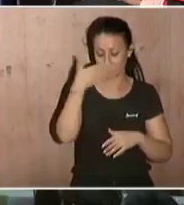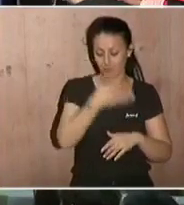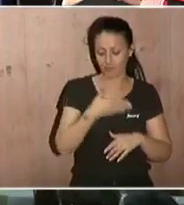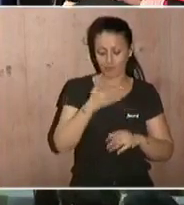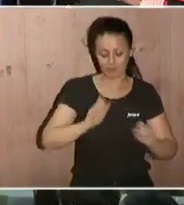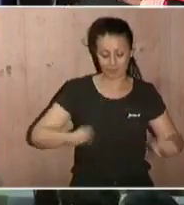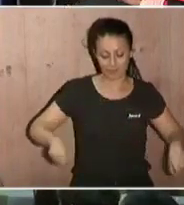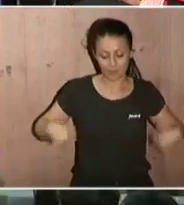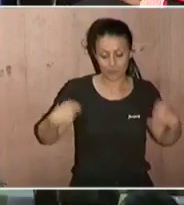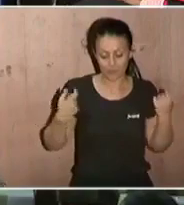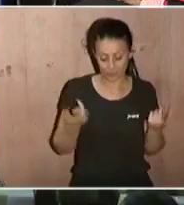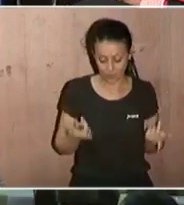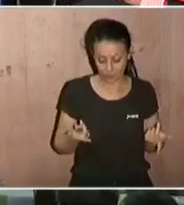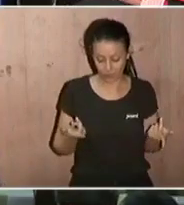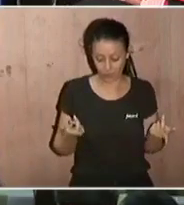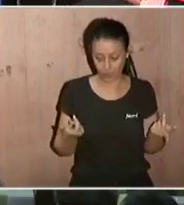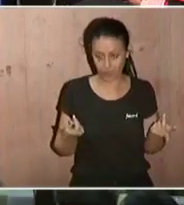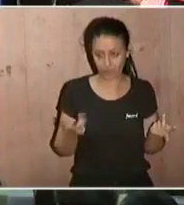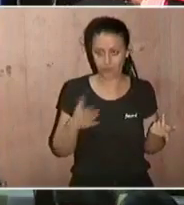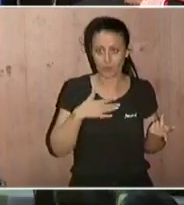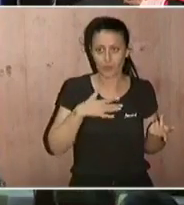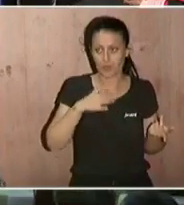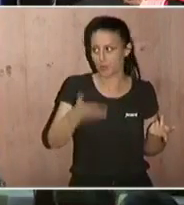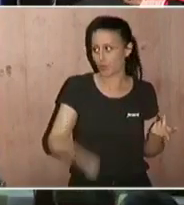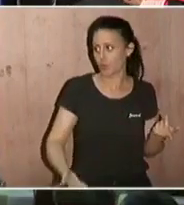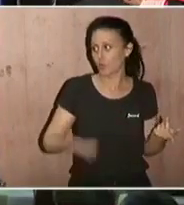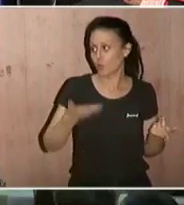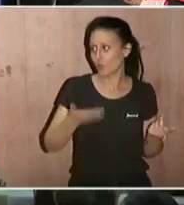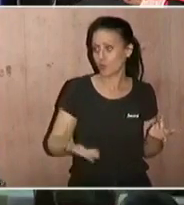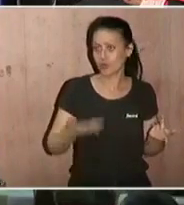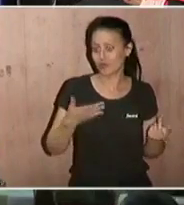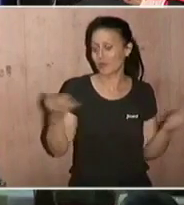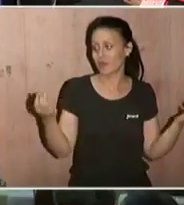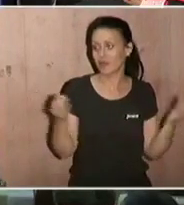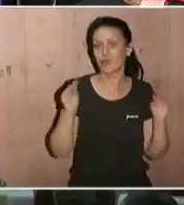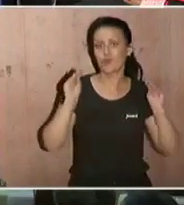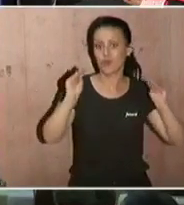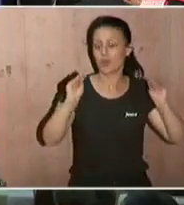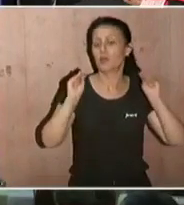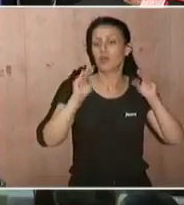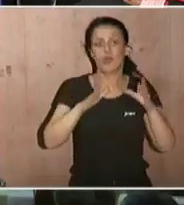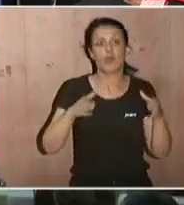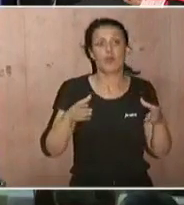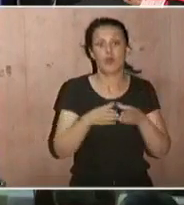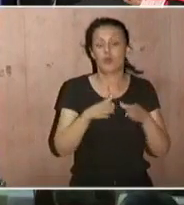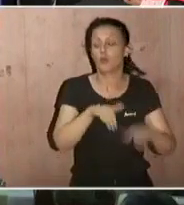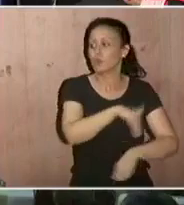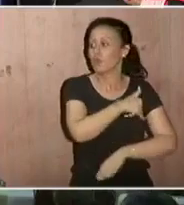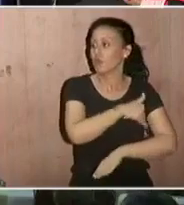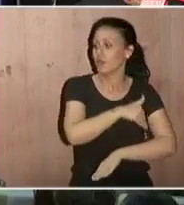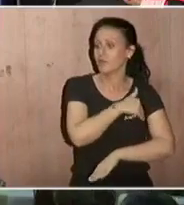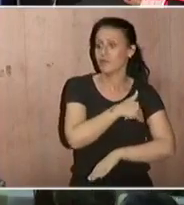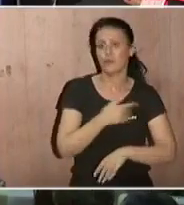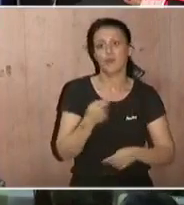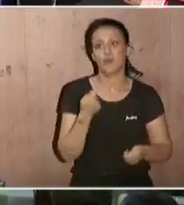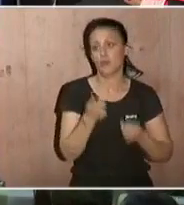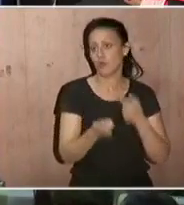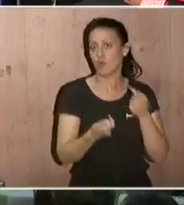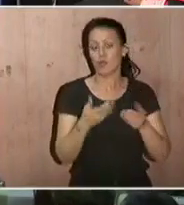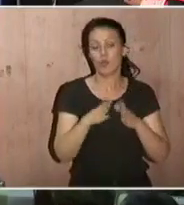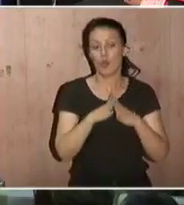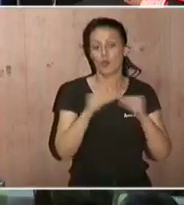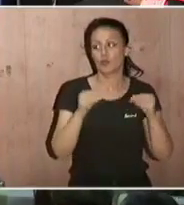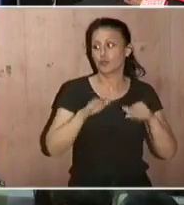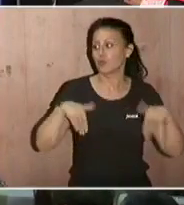está siendo algo que a mí me parece muy importante, que es la formación de grupos académicos cada vez más interuniversitarios